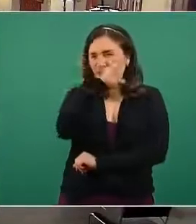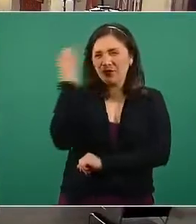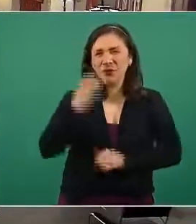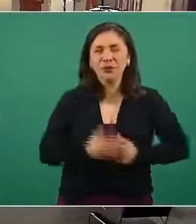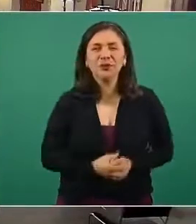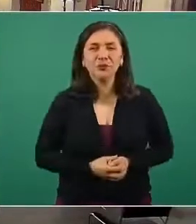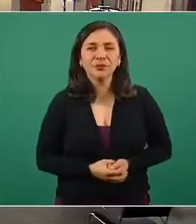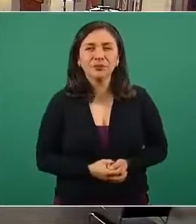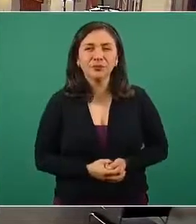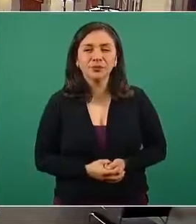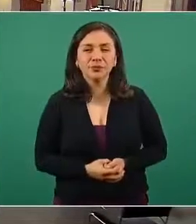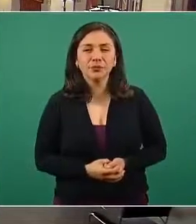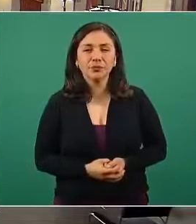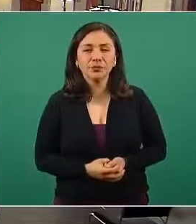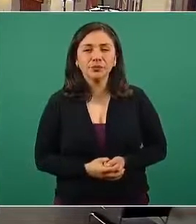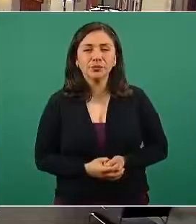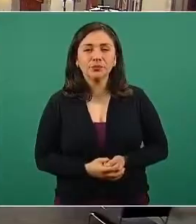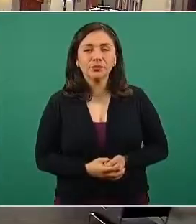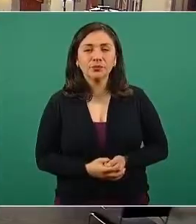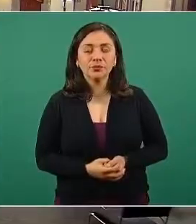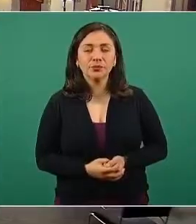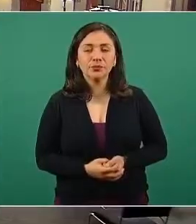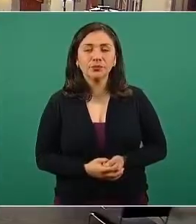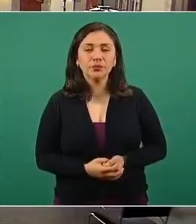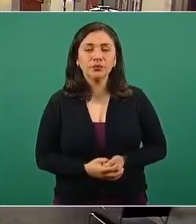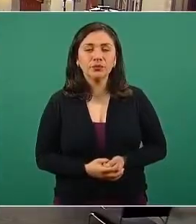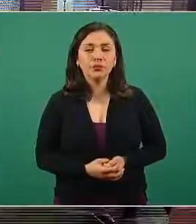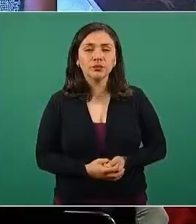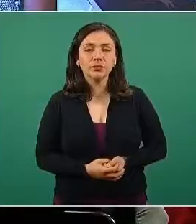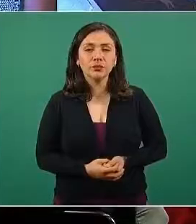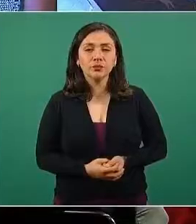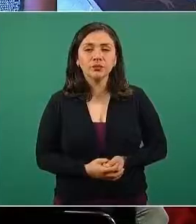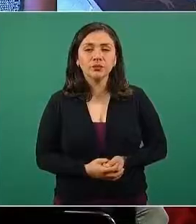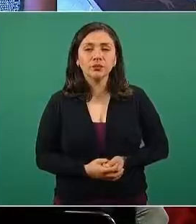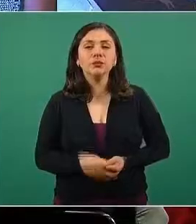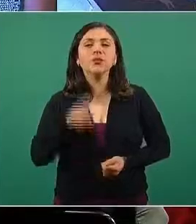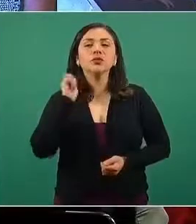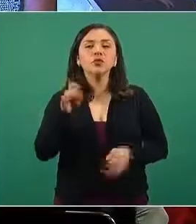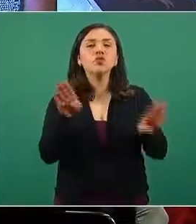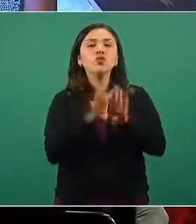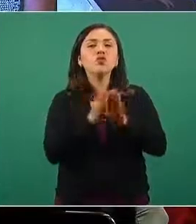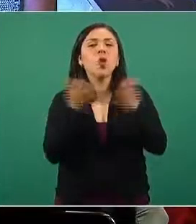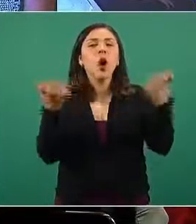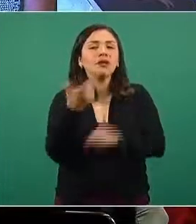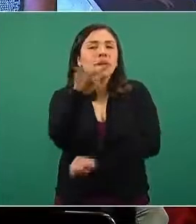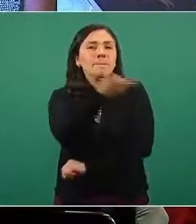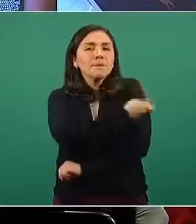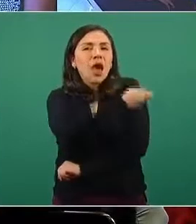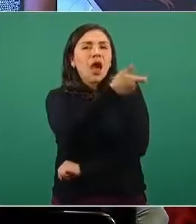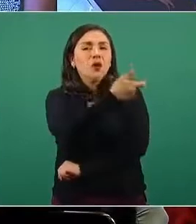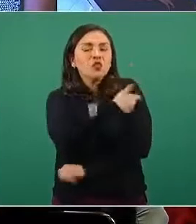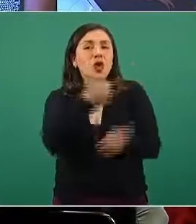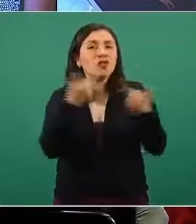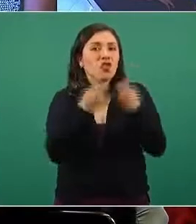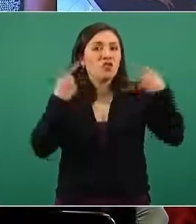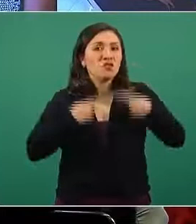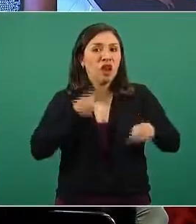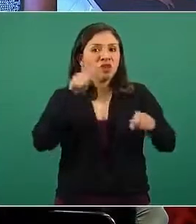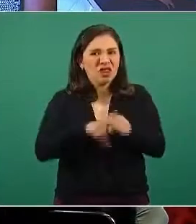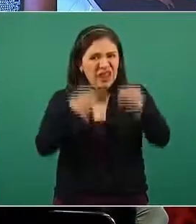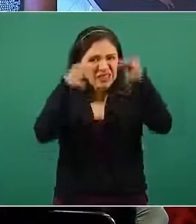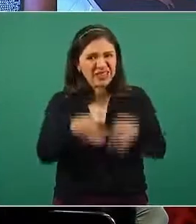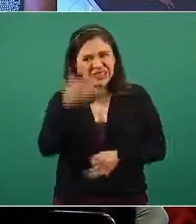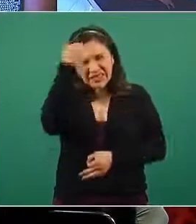precisamente vamos a ver ya el proceso de vacunación en sí, cómo se lleva a cabo por el personal técnicamente calificado para